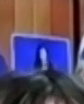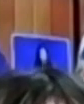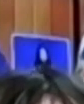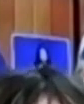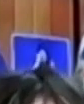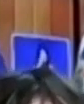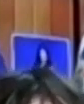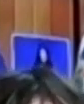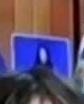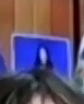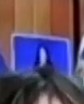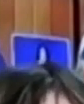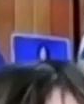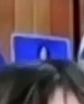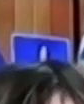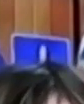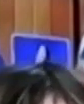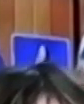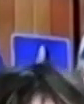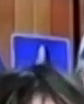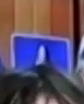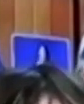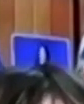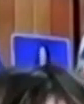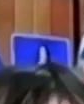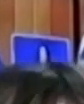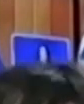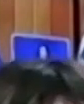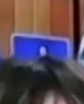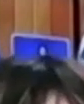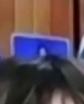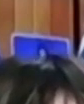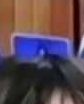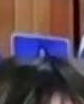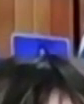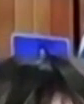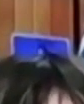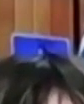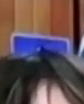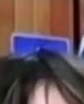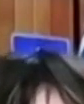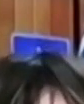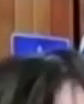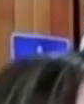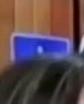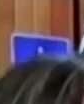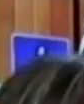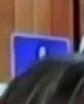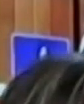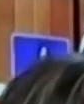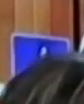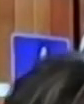culturais que nos unen, senón como falamos onte no debate da propia iniciativa pola realidade actual que temos de circunstancias